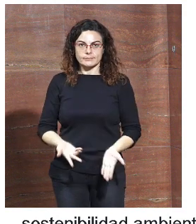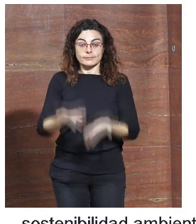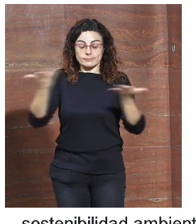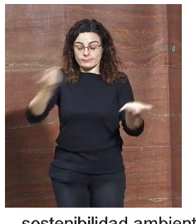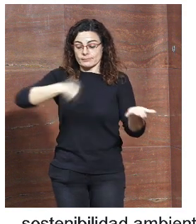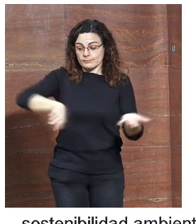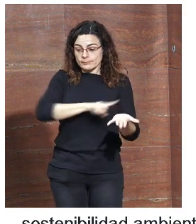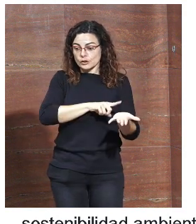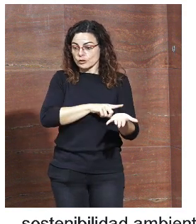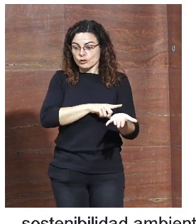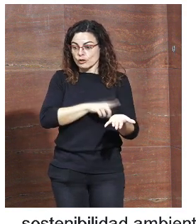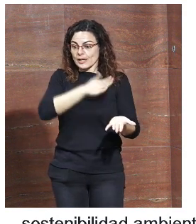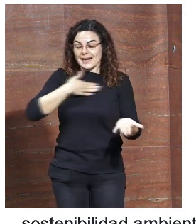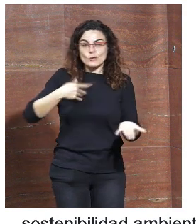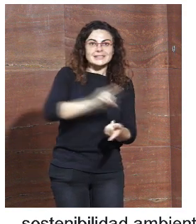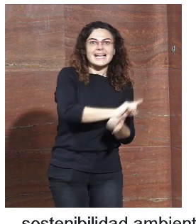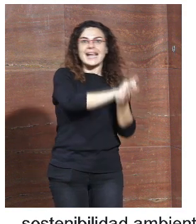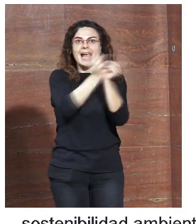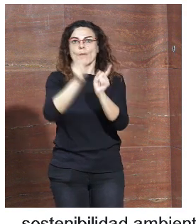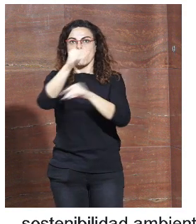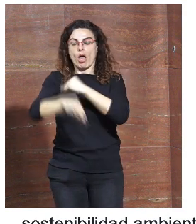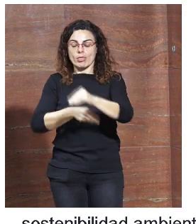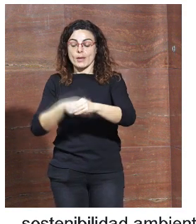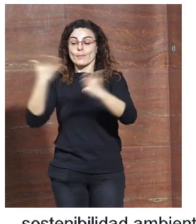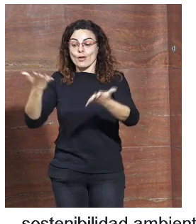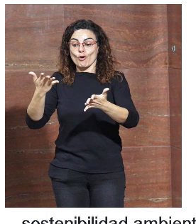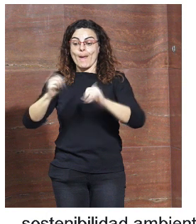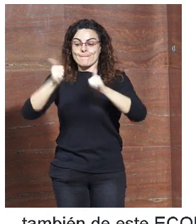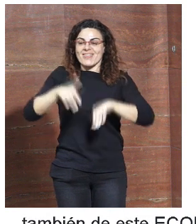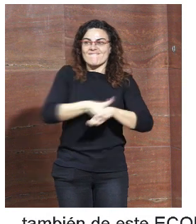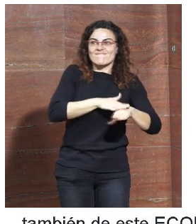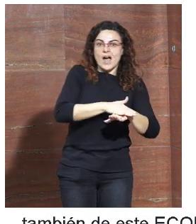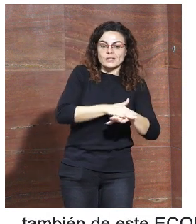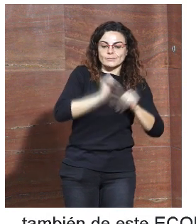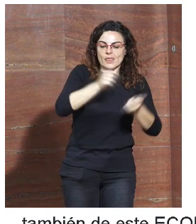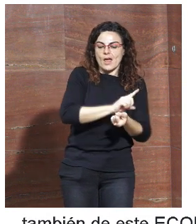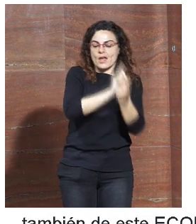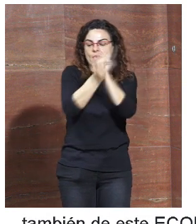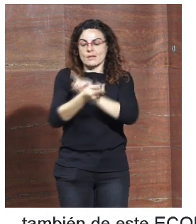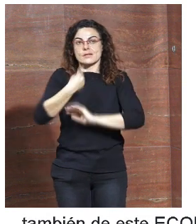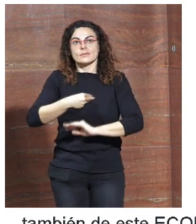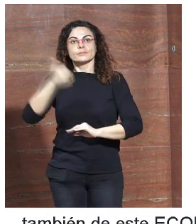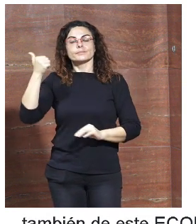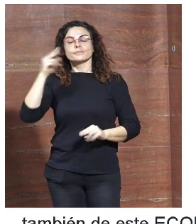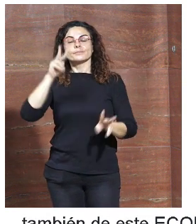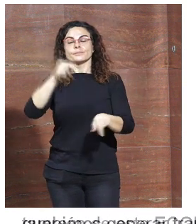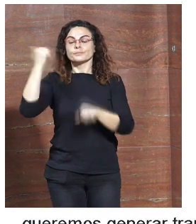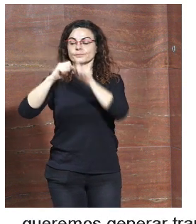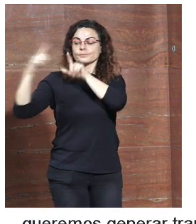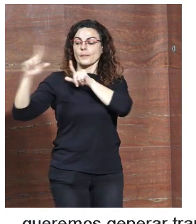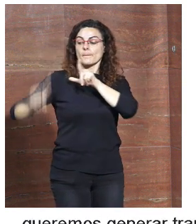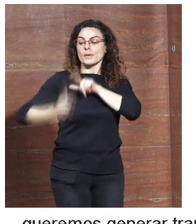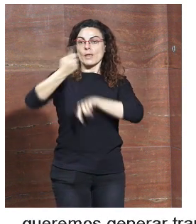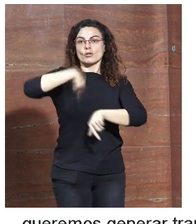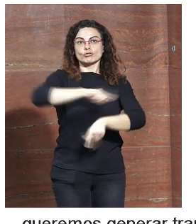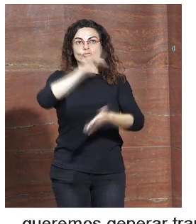queremos es generar transformación desde la base, ¿no? Entonces, fijáis aquí, ¿no?, la primera vez que lo hicimos, que